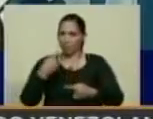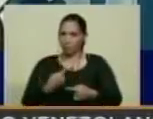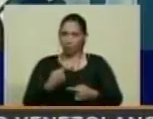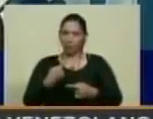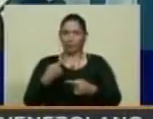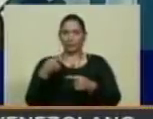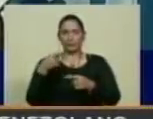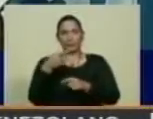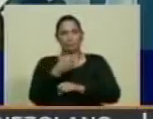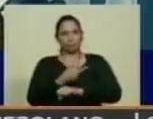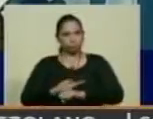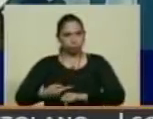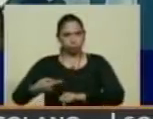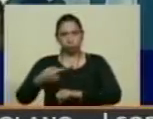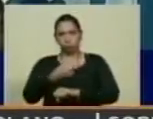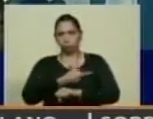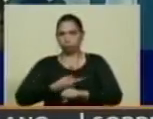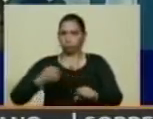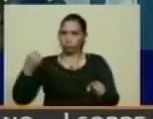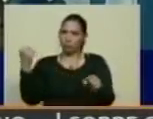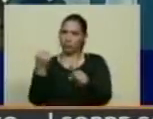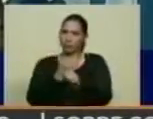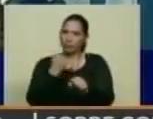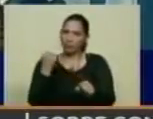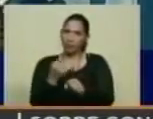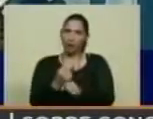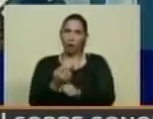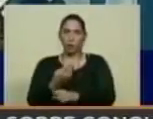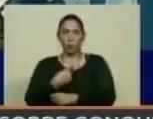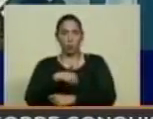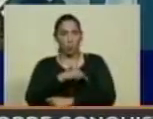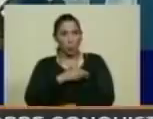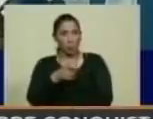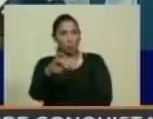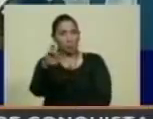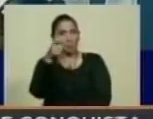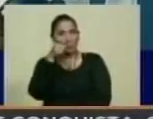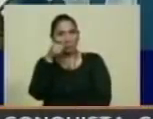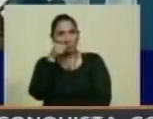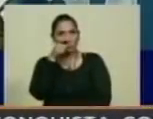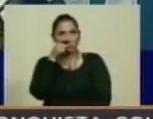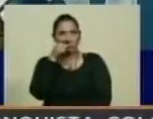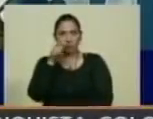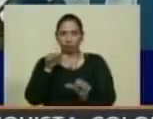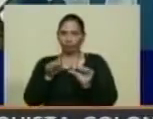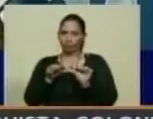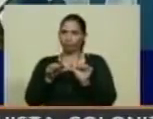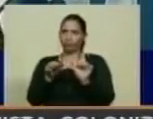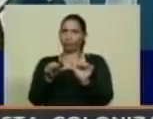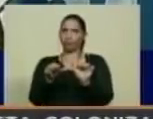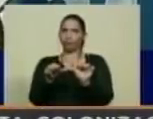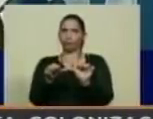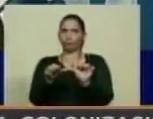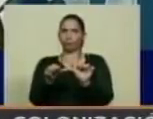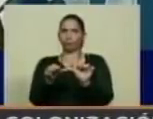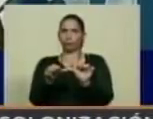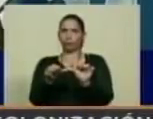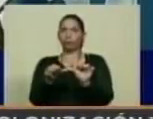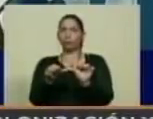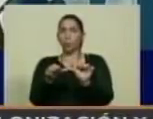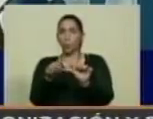de trabajo, donde hemos estado vigilantes de manera permanente, diría yo las 24